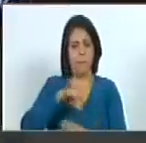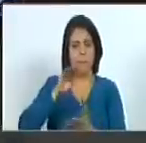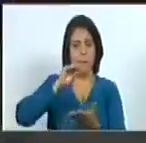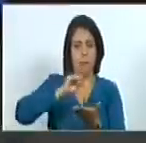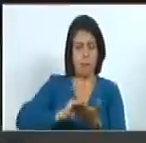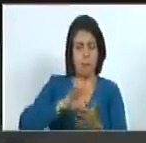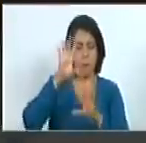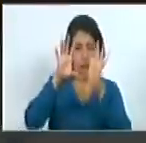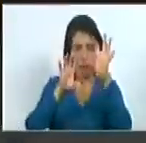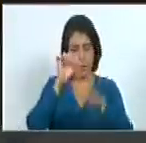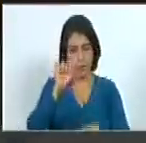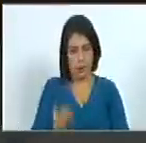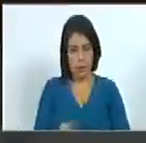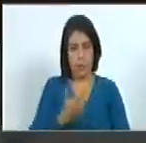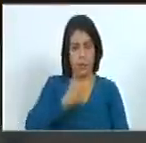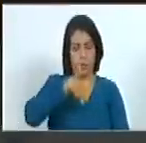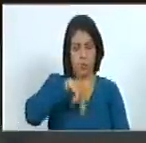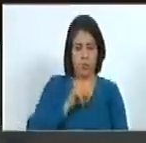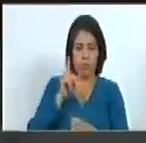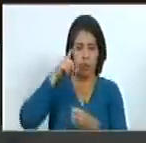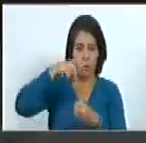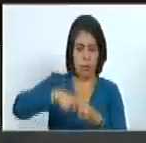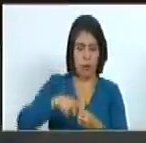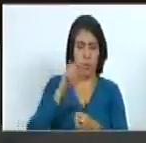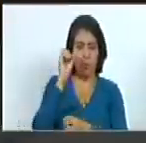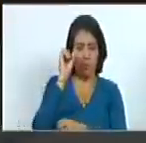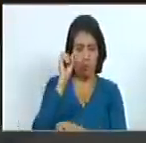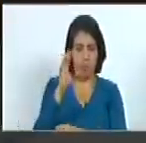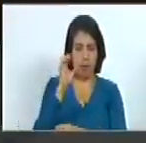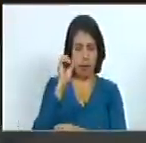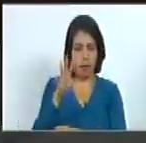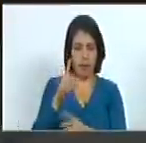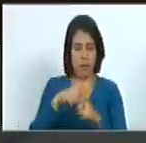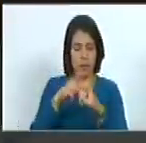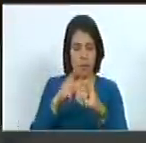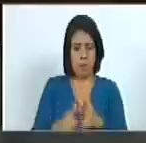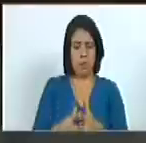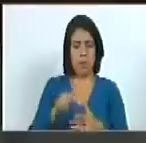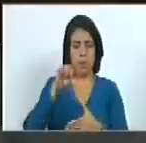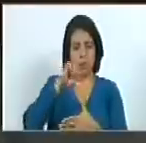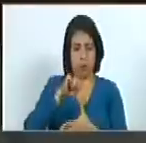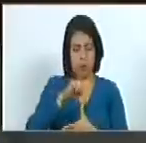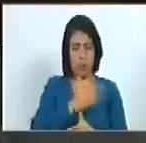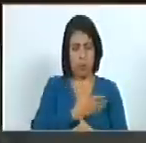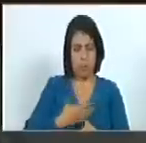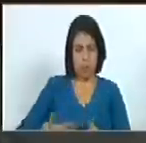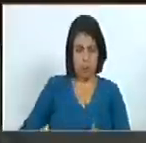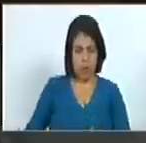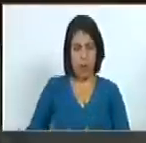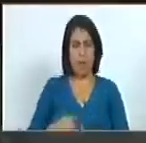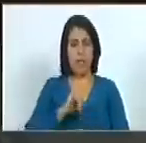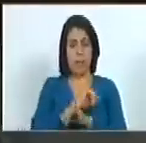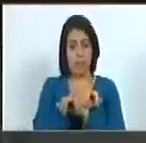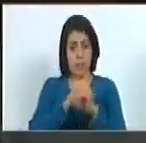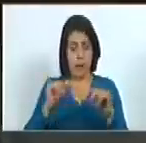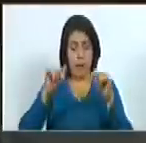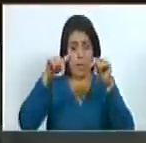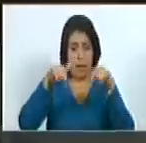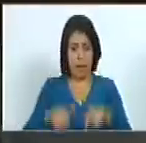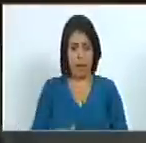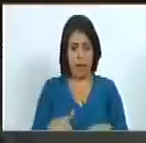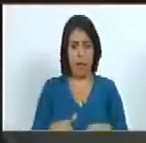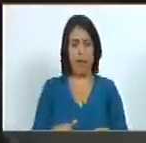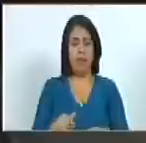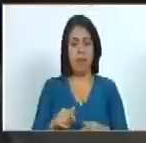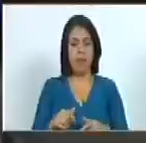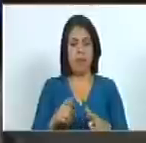al Mercosur y nuestro regreso al Parlasur. Es todo, señor diputado, señor presidente, y desde esta